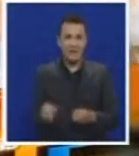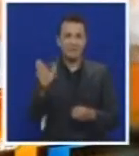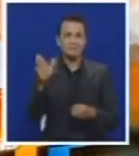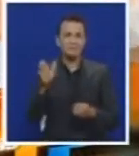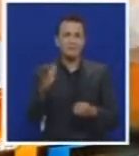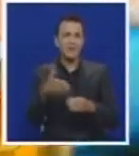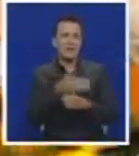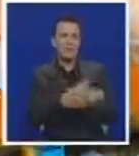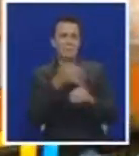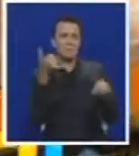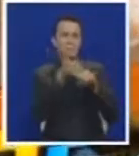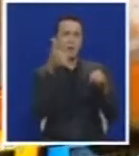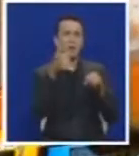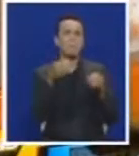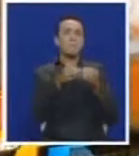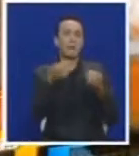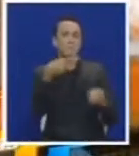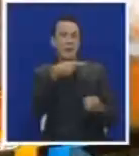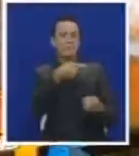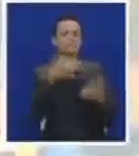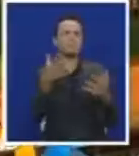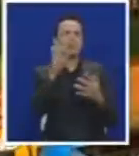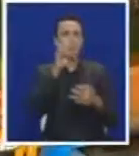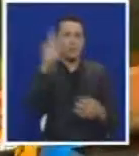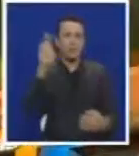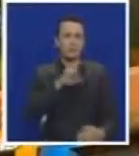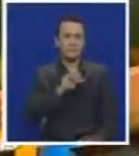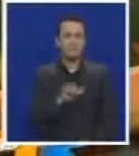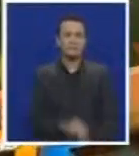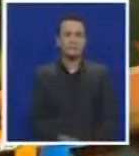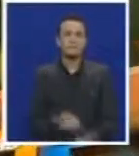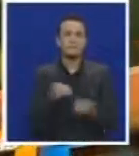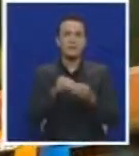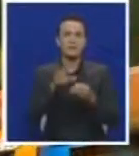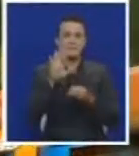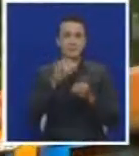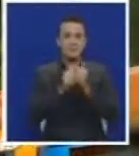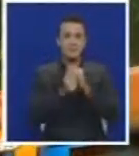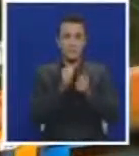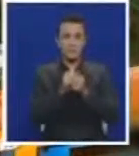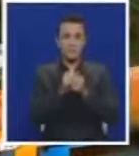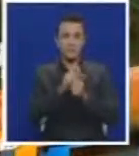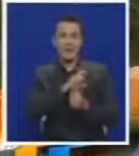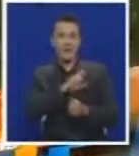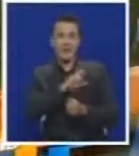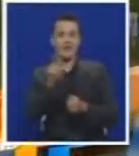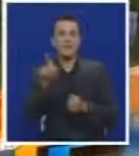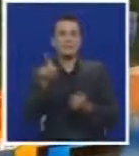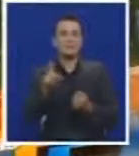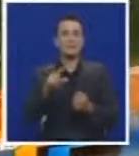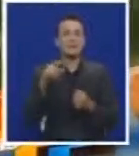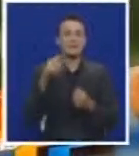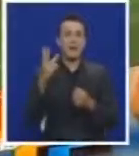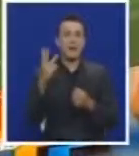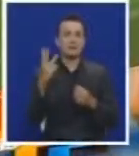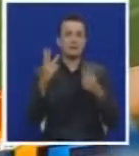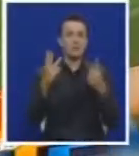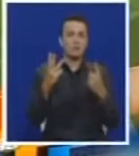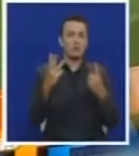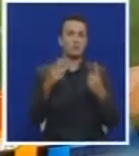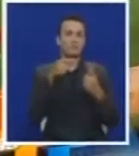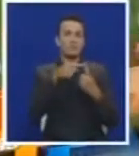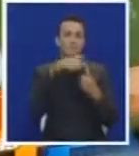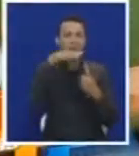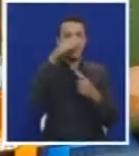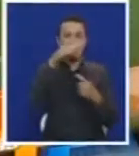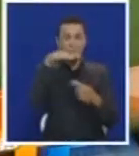abusada y atacada a bala en el oriente de Cali. En deportes, Deportivo Cali cayó 3-1 ante Medellín.